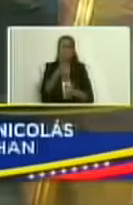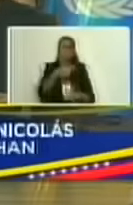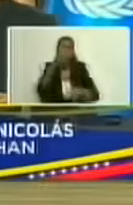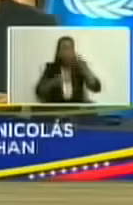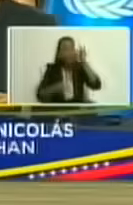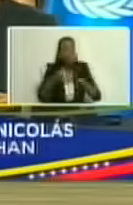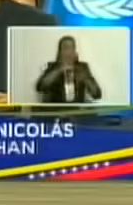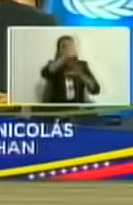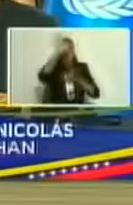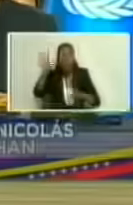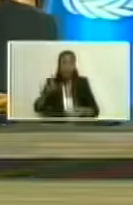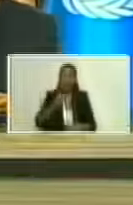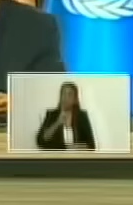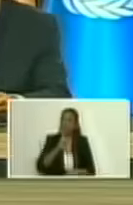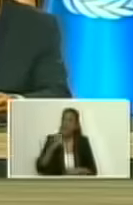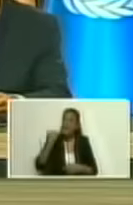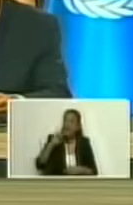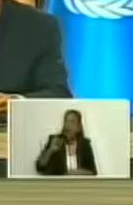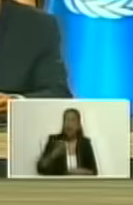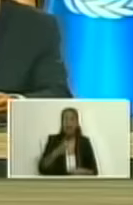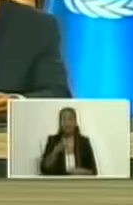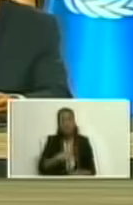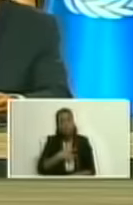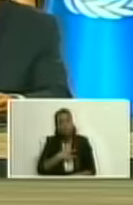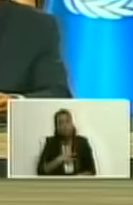injusticias, de dolores.